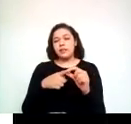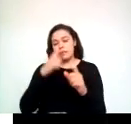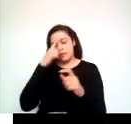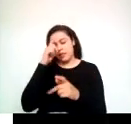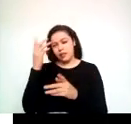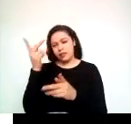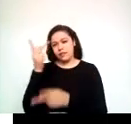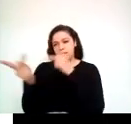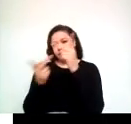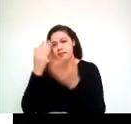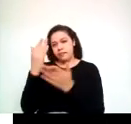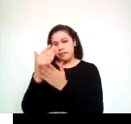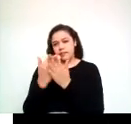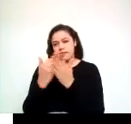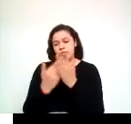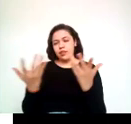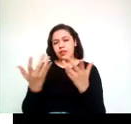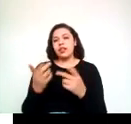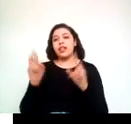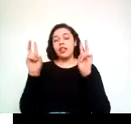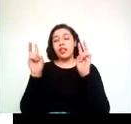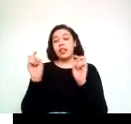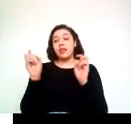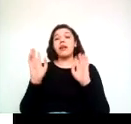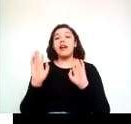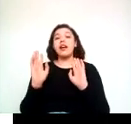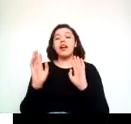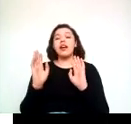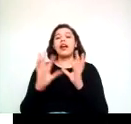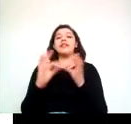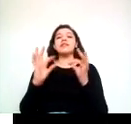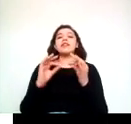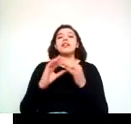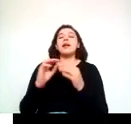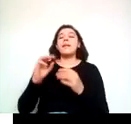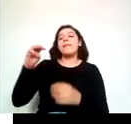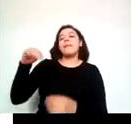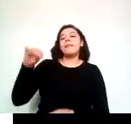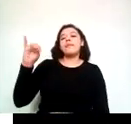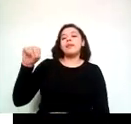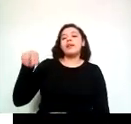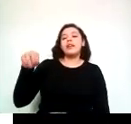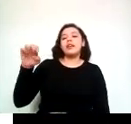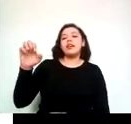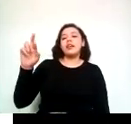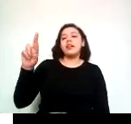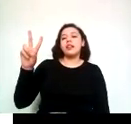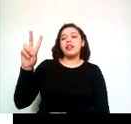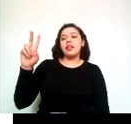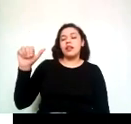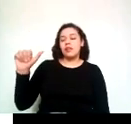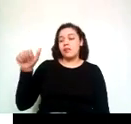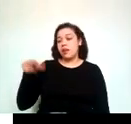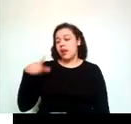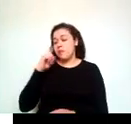la normatividad. Y de este tema va a entrar ahorita a platicarnos Minerva para que podamos ver a detalle cómo